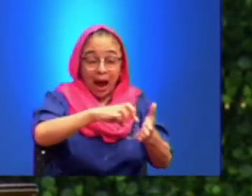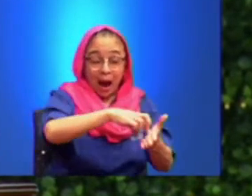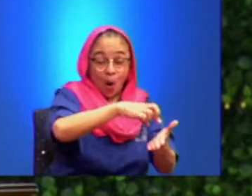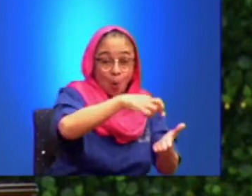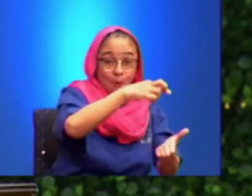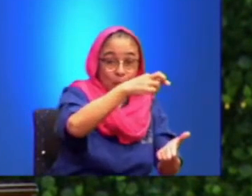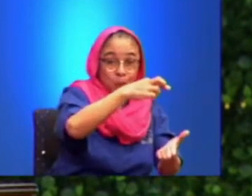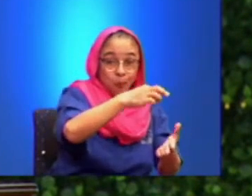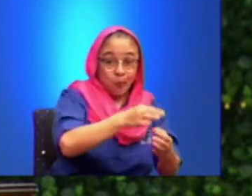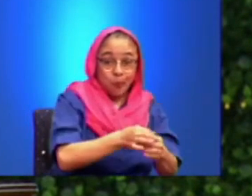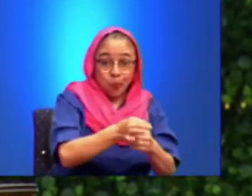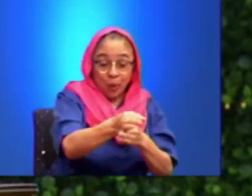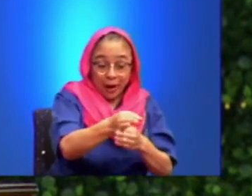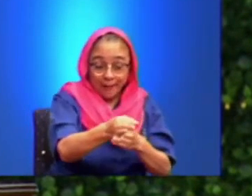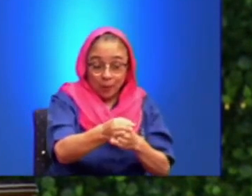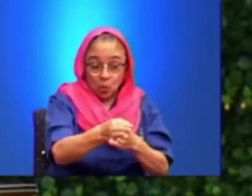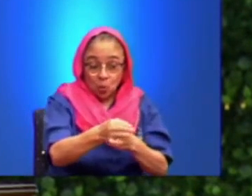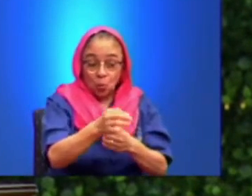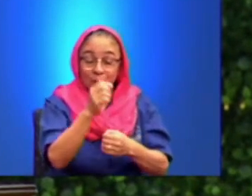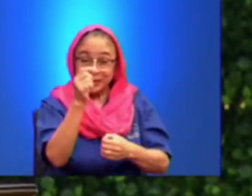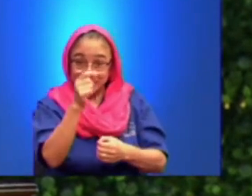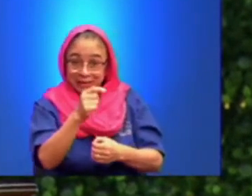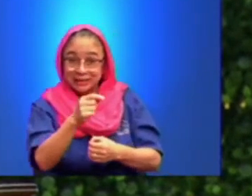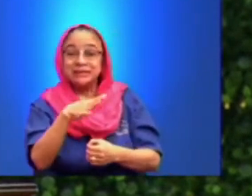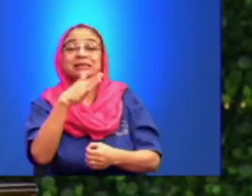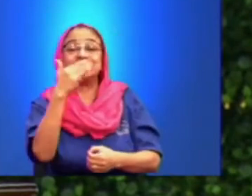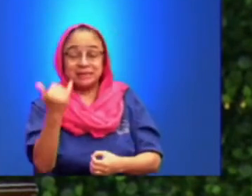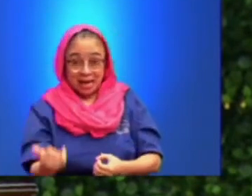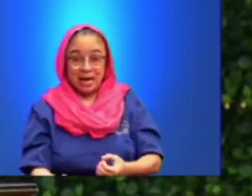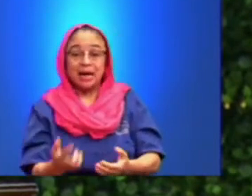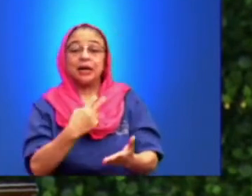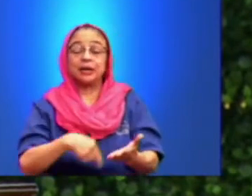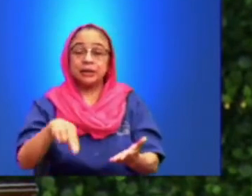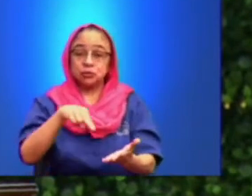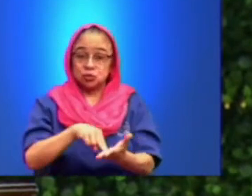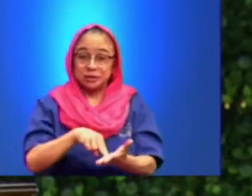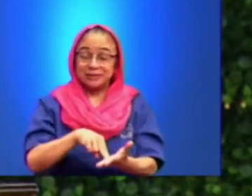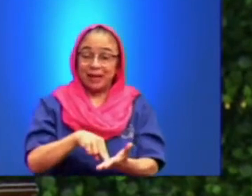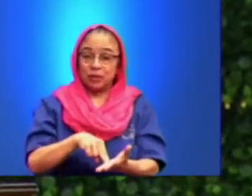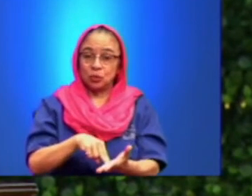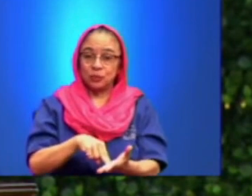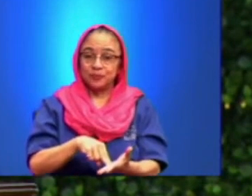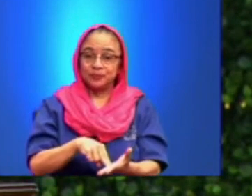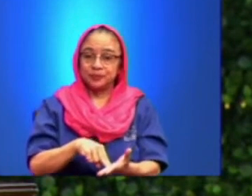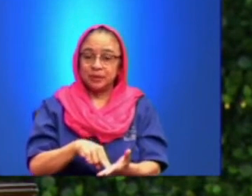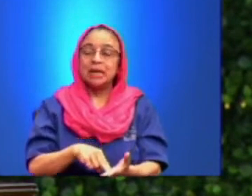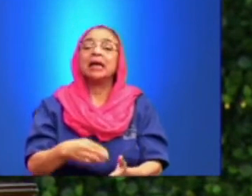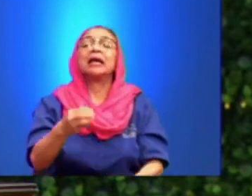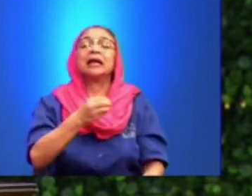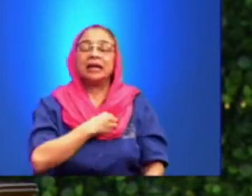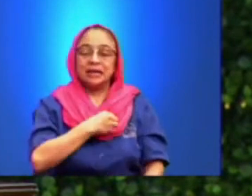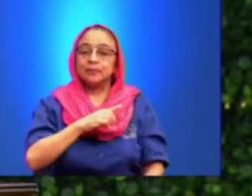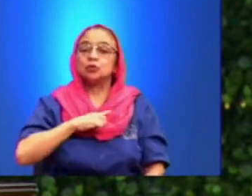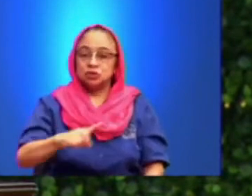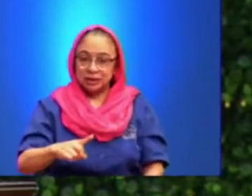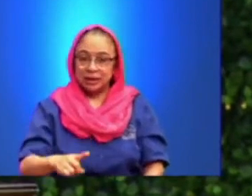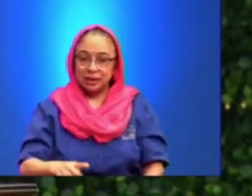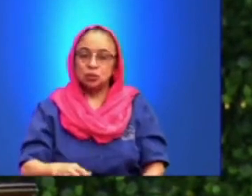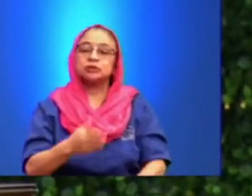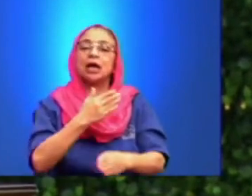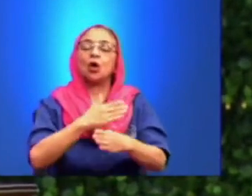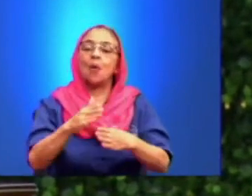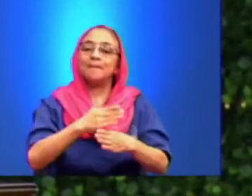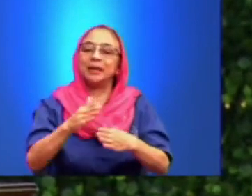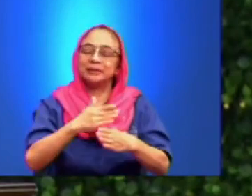habiendo sido resucitado y a él queremos ser nosotros señor los portadores de un mensaje